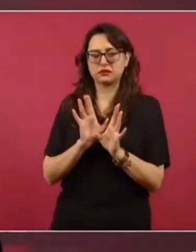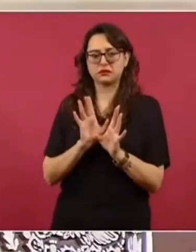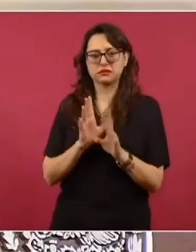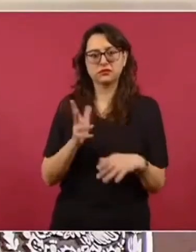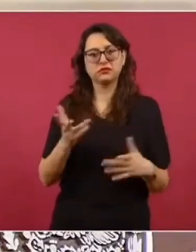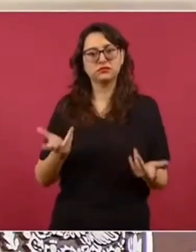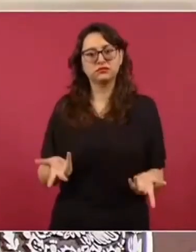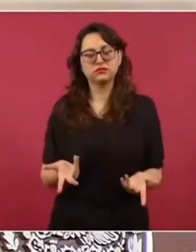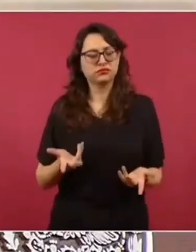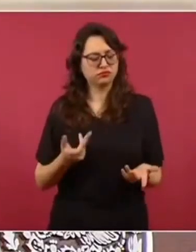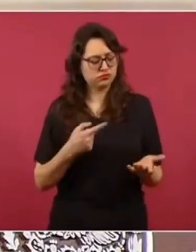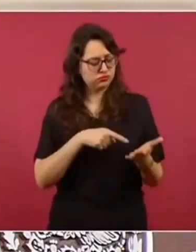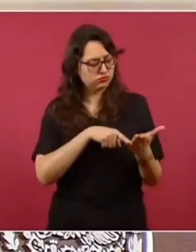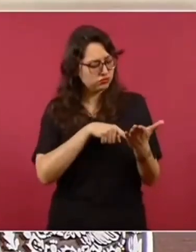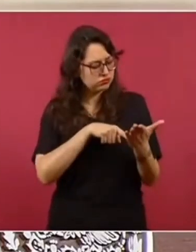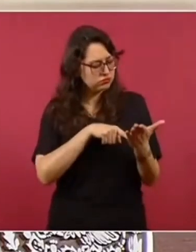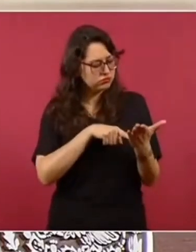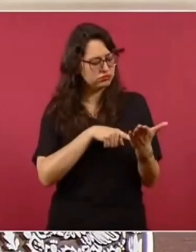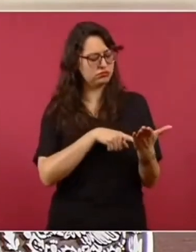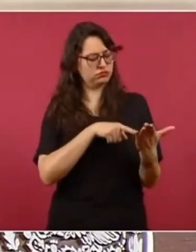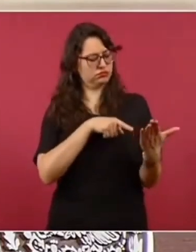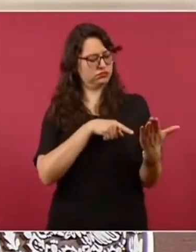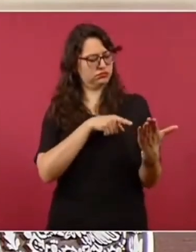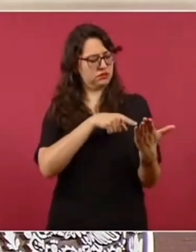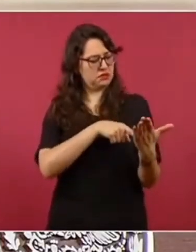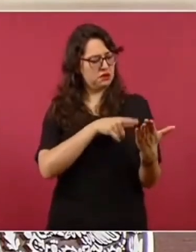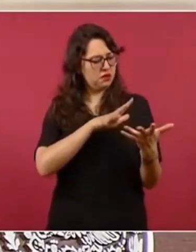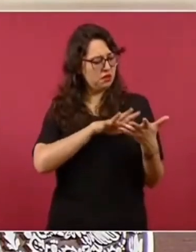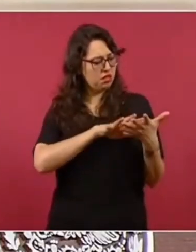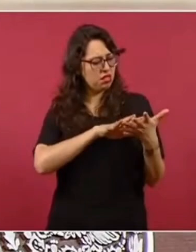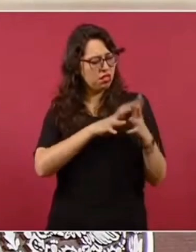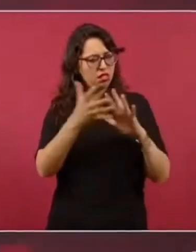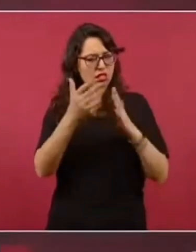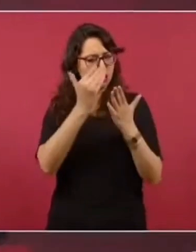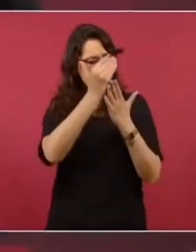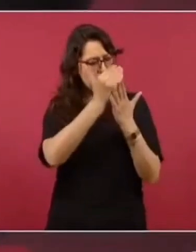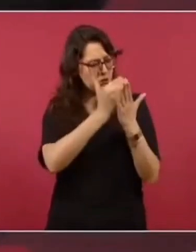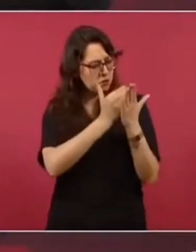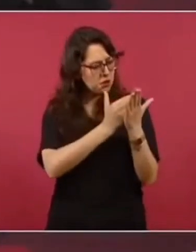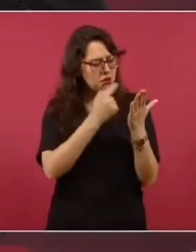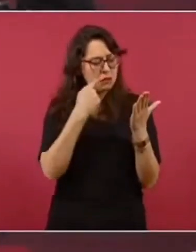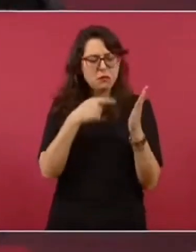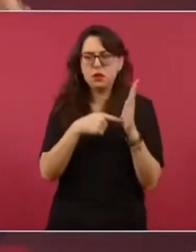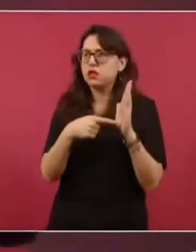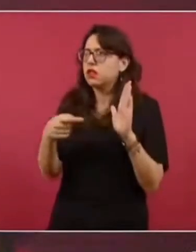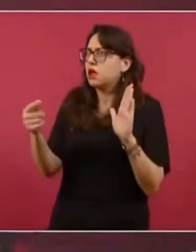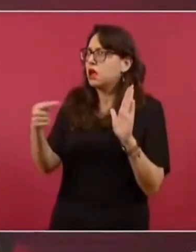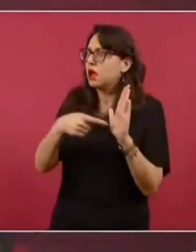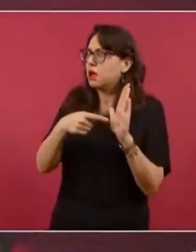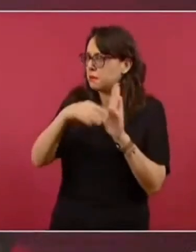está bajando la incidencia delictiva. No, hombre.